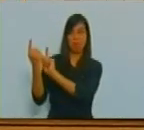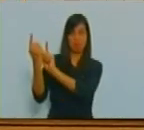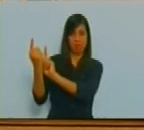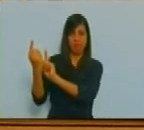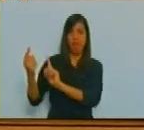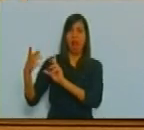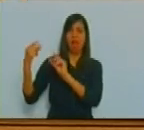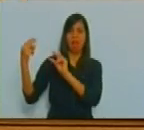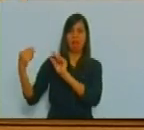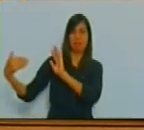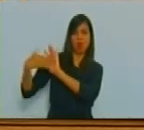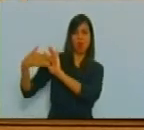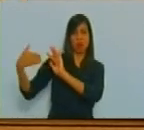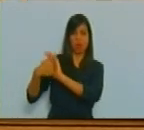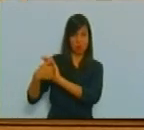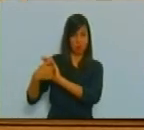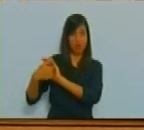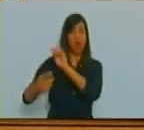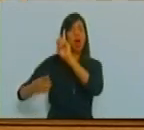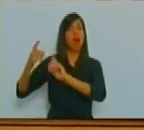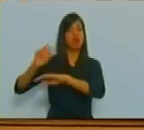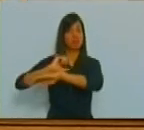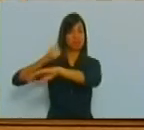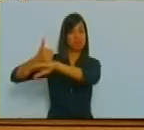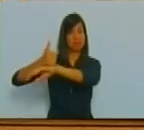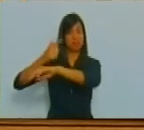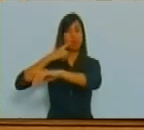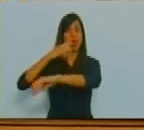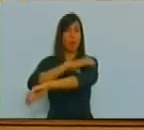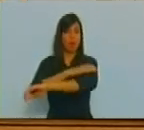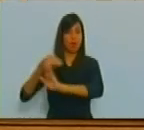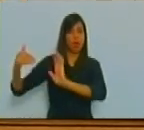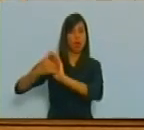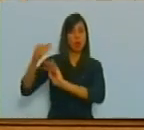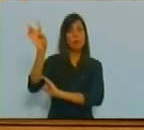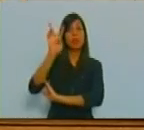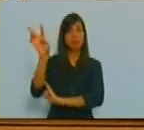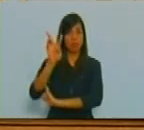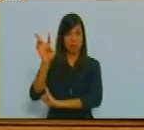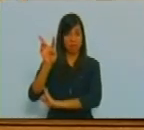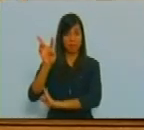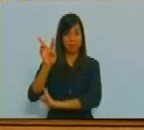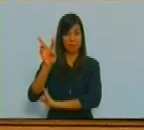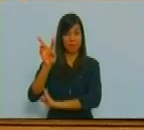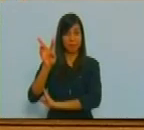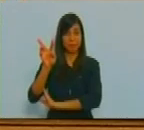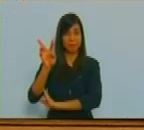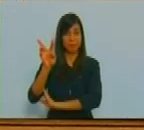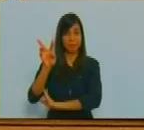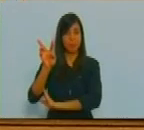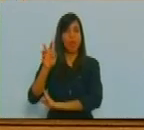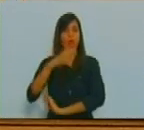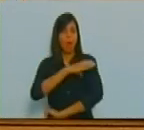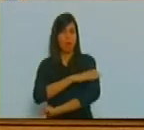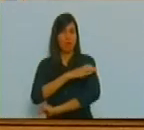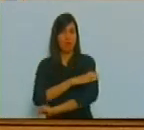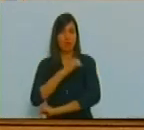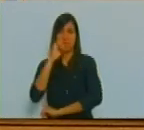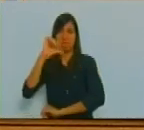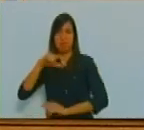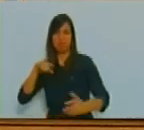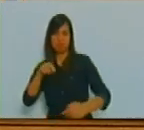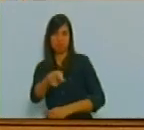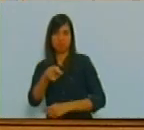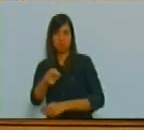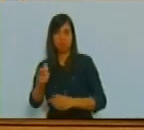en un liderazgo anti patria antidemocrático y con visión fascista del